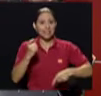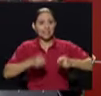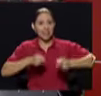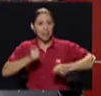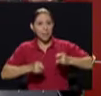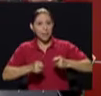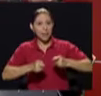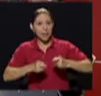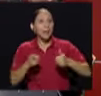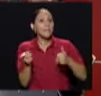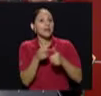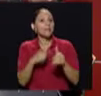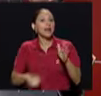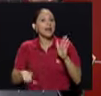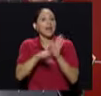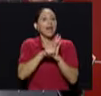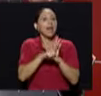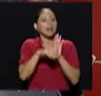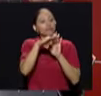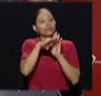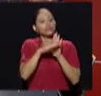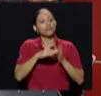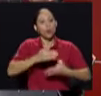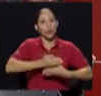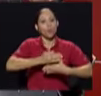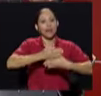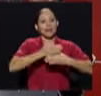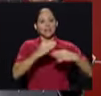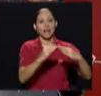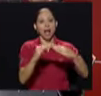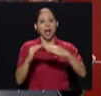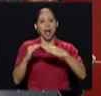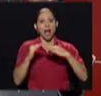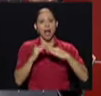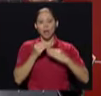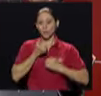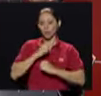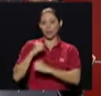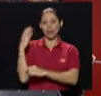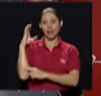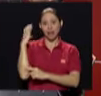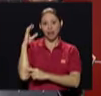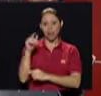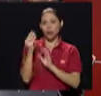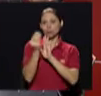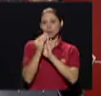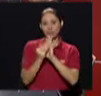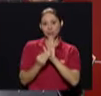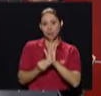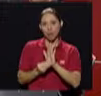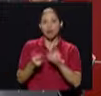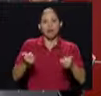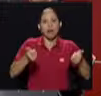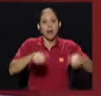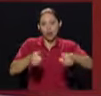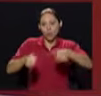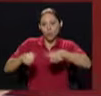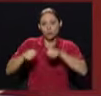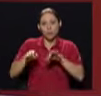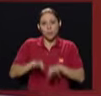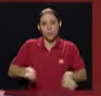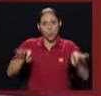urbanística, promulgada por la municipalidad de Cartago, donde se hacen acuerdos, se toman